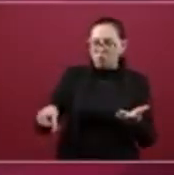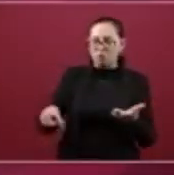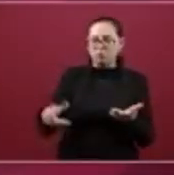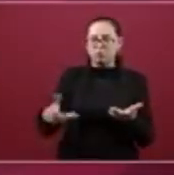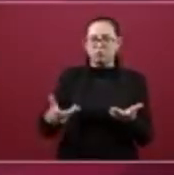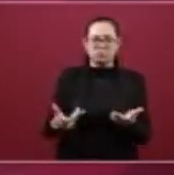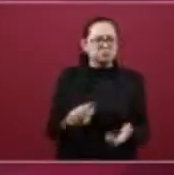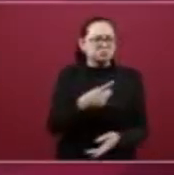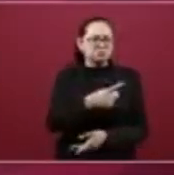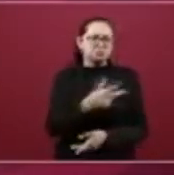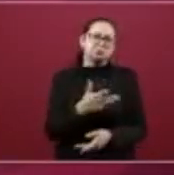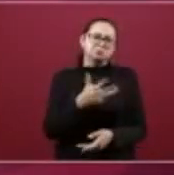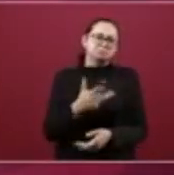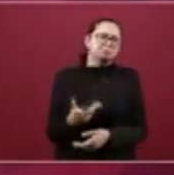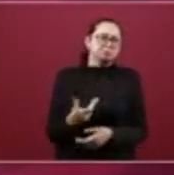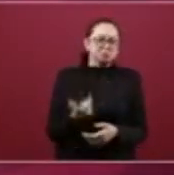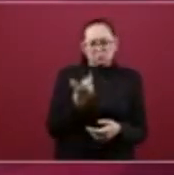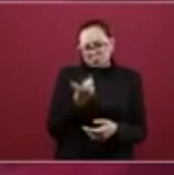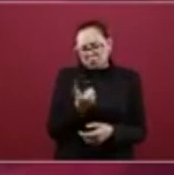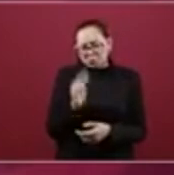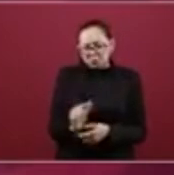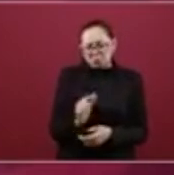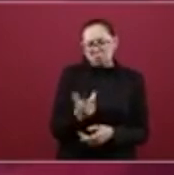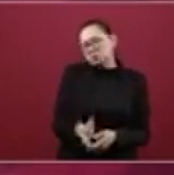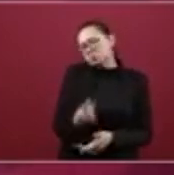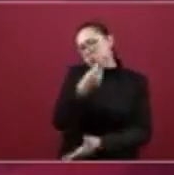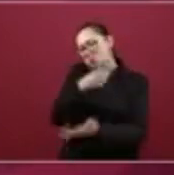de buena fe y que